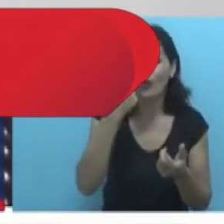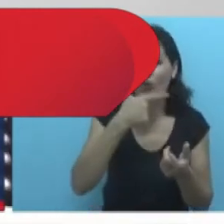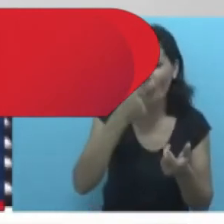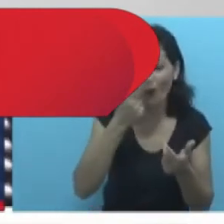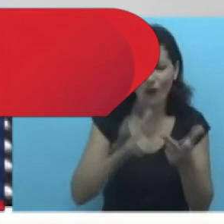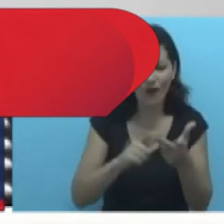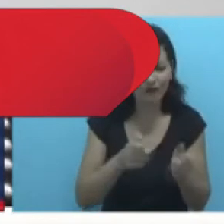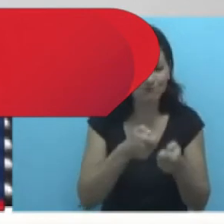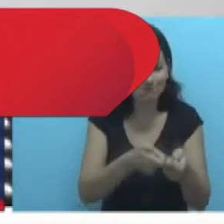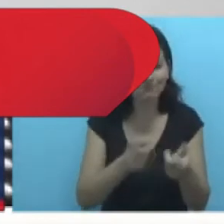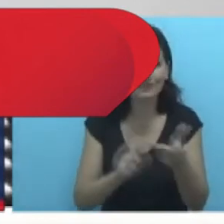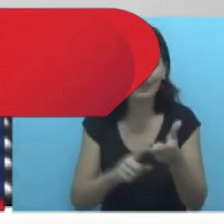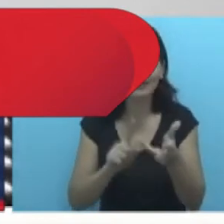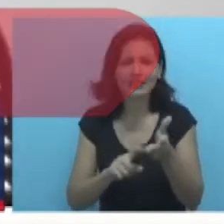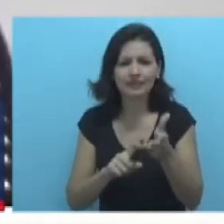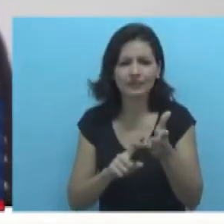y la mirada